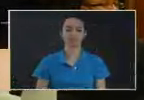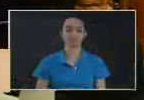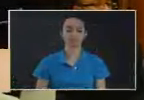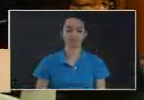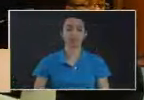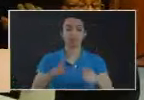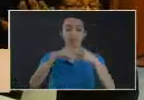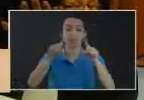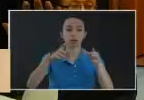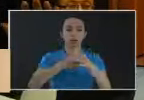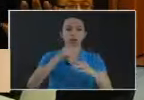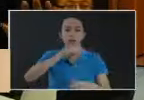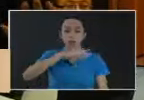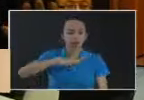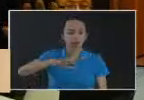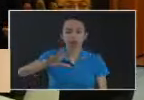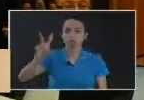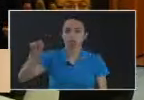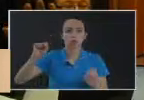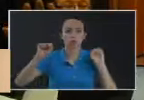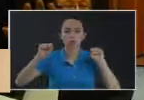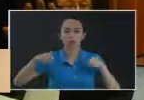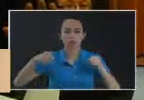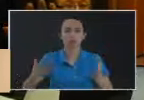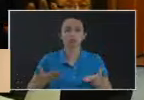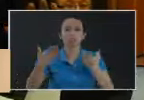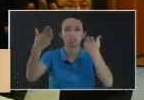Pero con amargura no vamos a poder dar fruto.